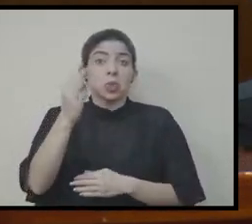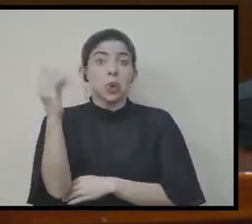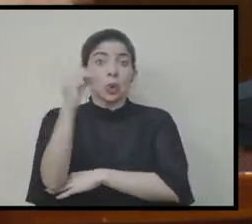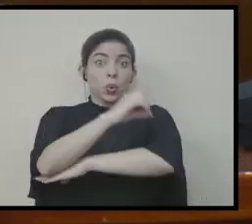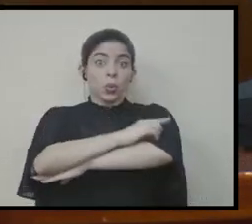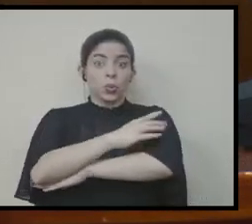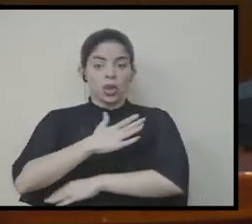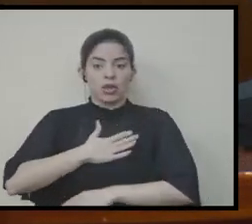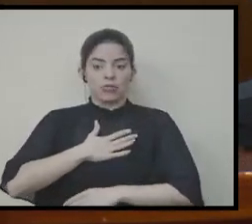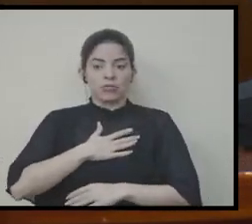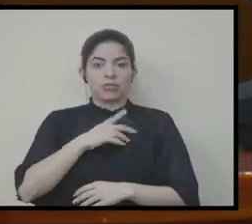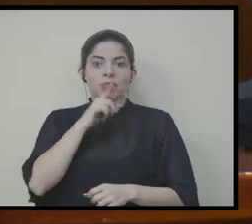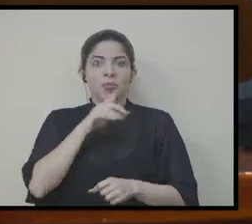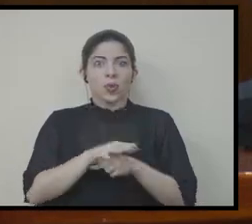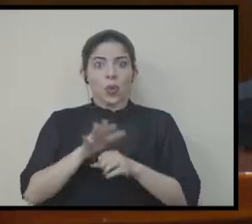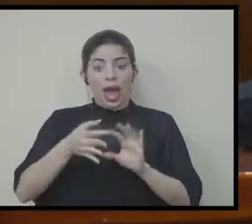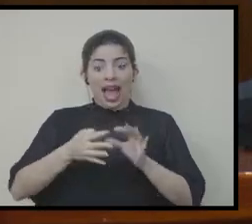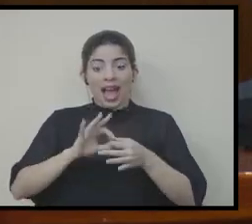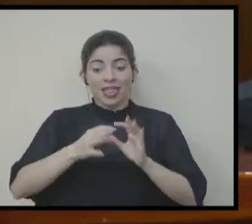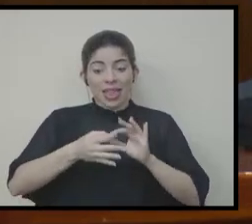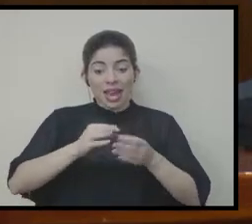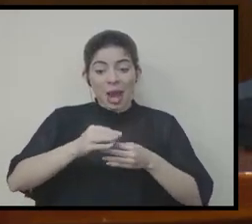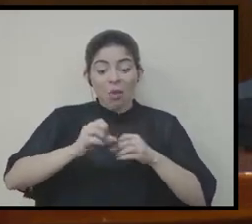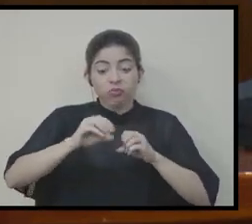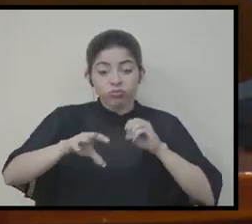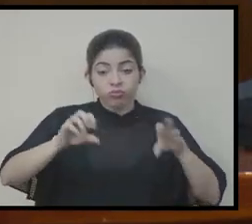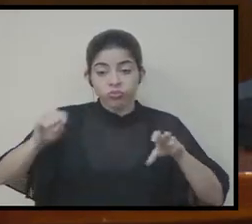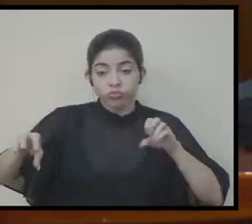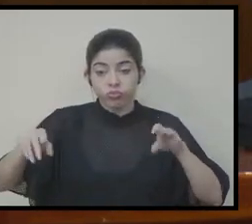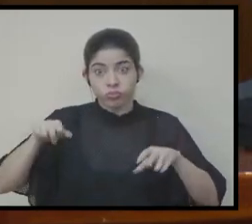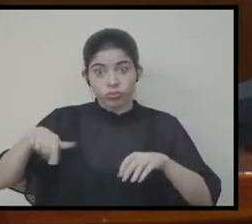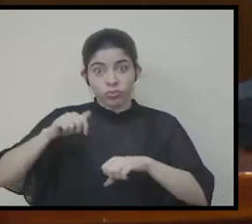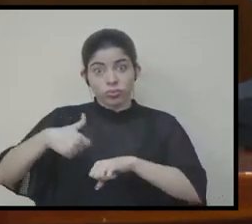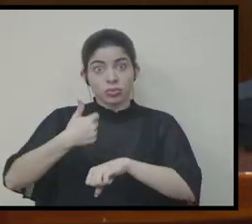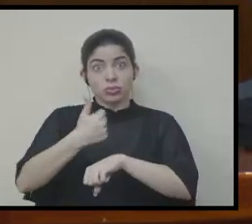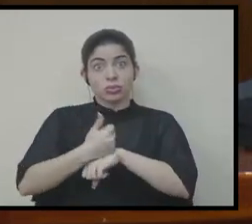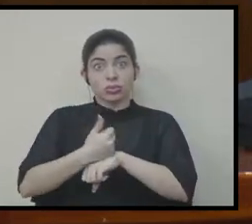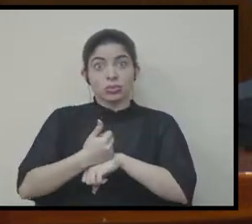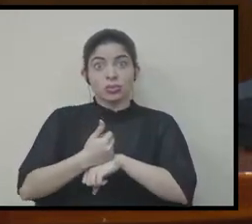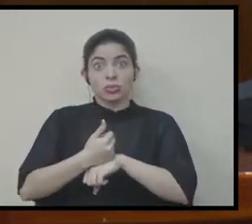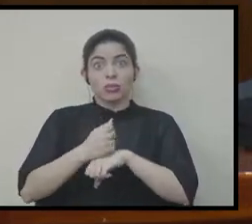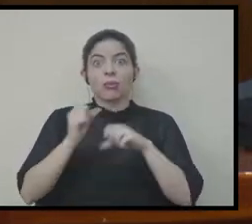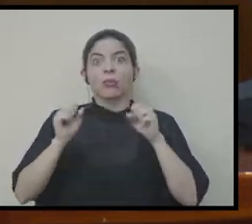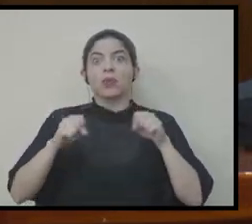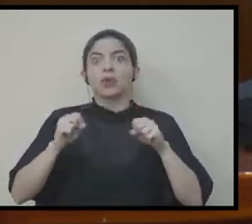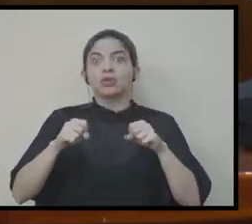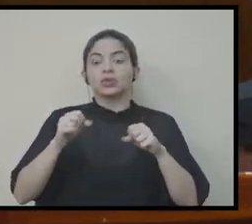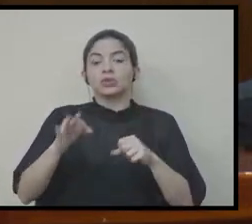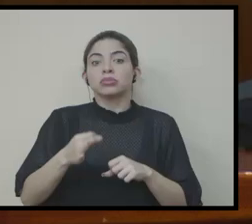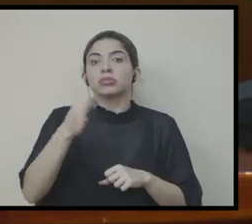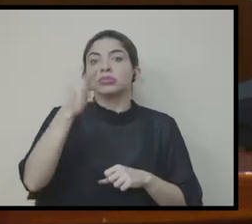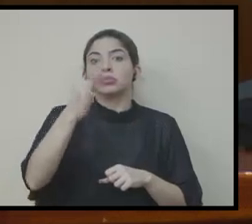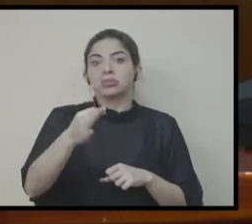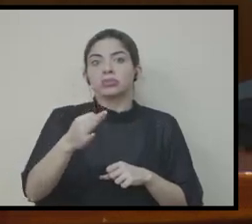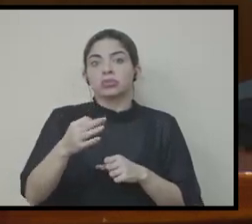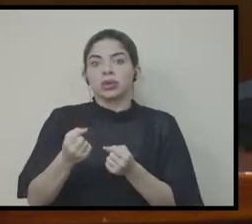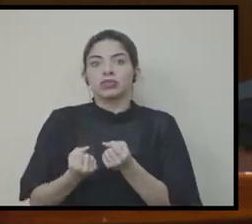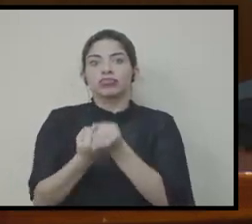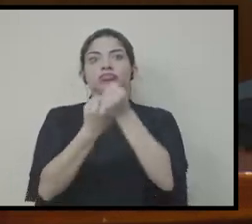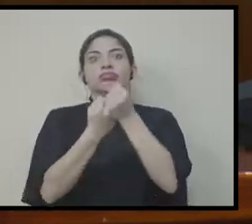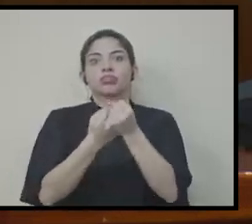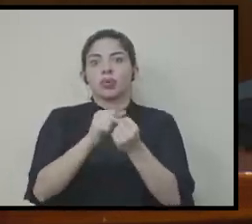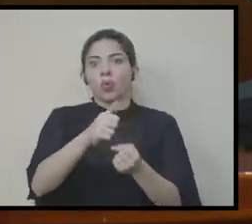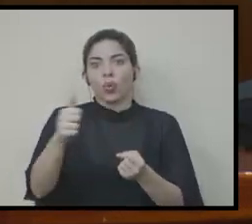no sea la garante de que esa cadena de logística y reparto que usted montó, ¿me entiende?, pueda de repente apalancarse,